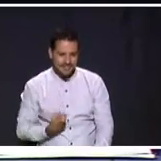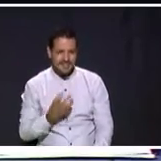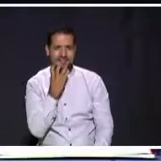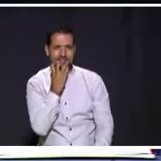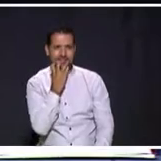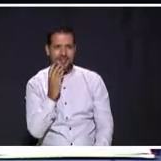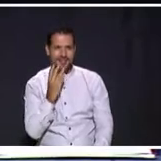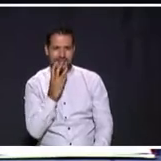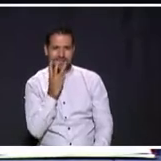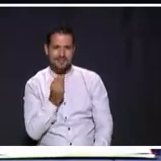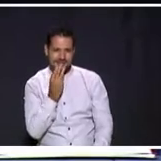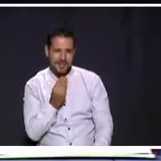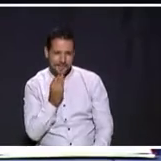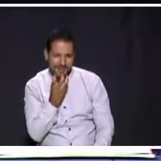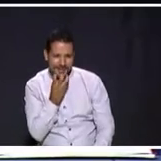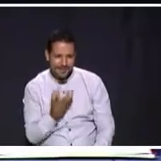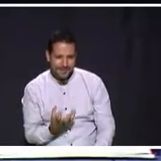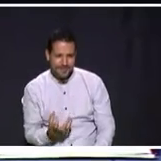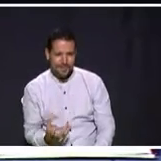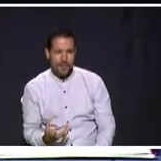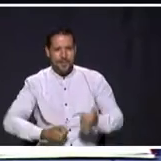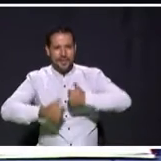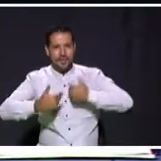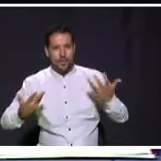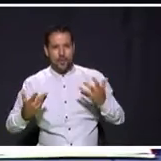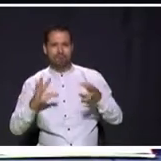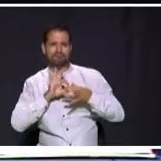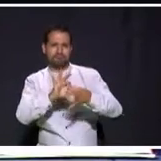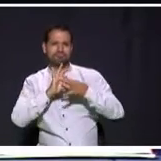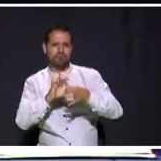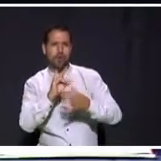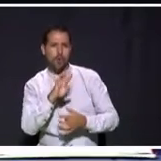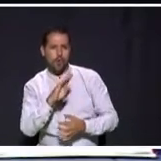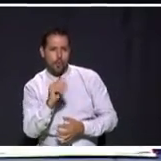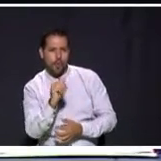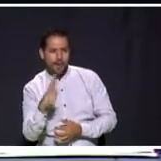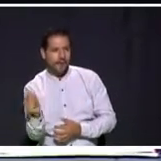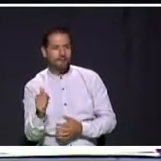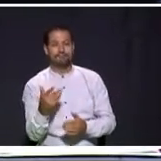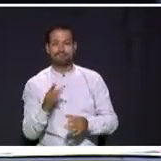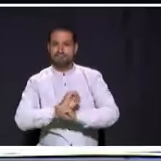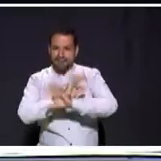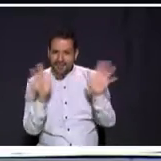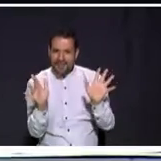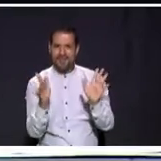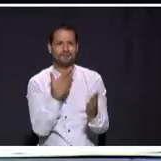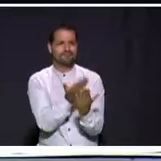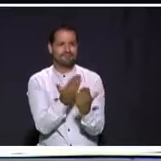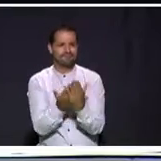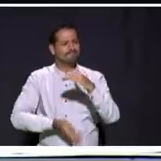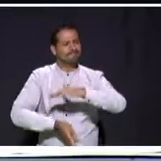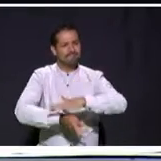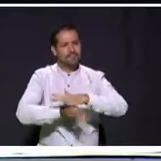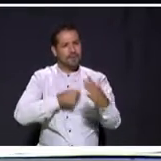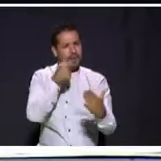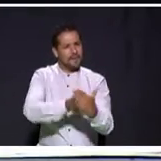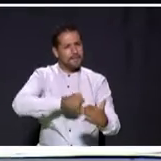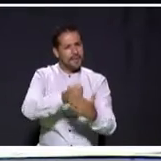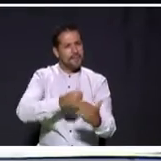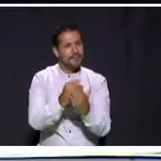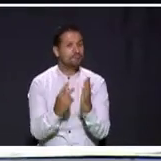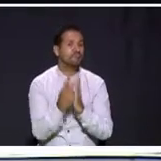occidente y por supuesto conexión con urabá vamos por supuesto también a generar un gran